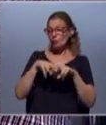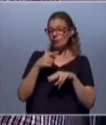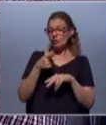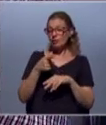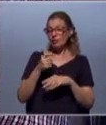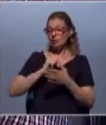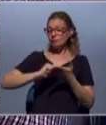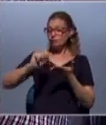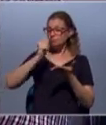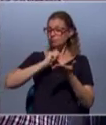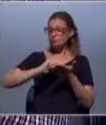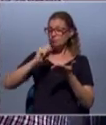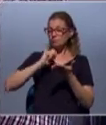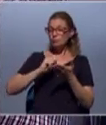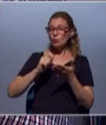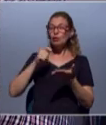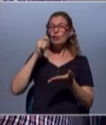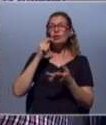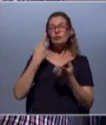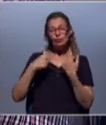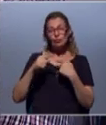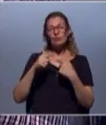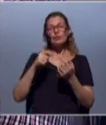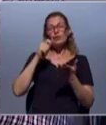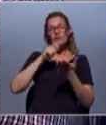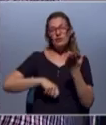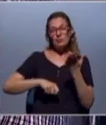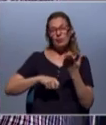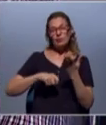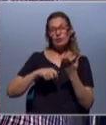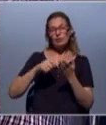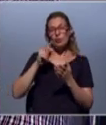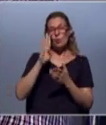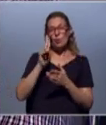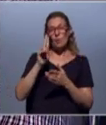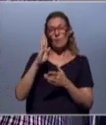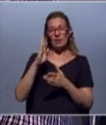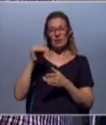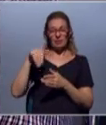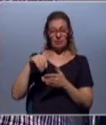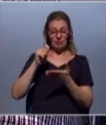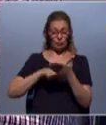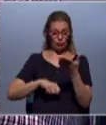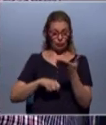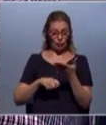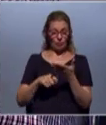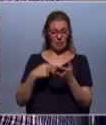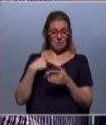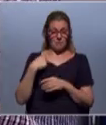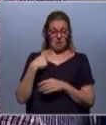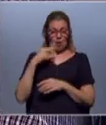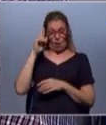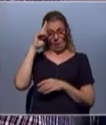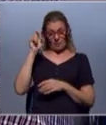cuando se confirma el contrato con un pm y se da publicidad yo explicó voy a esperar un tiempo porque el contrato que en mí en mi opinión